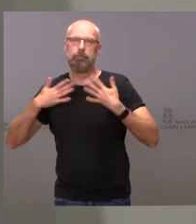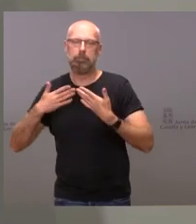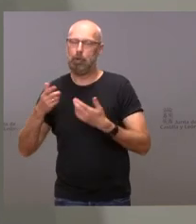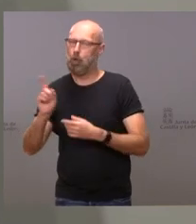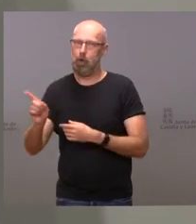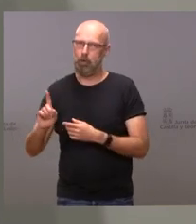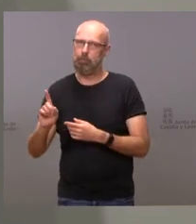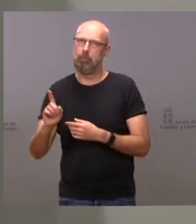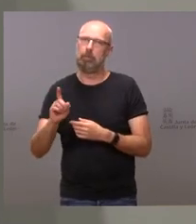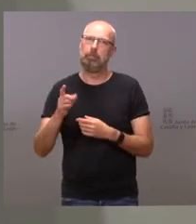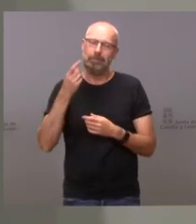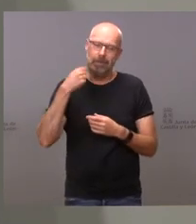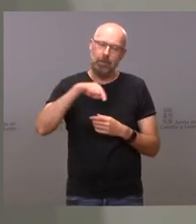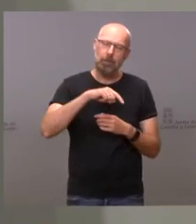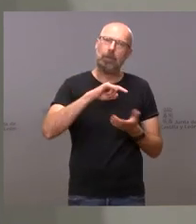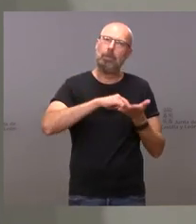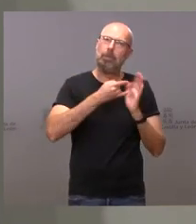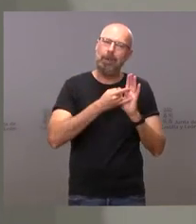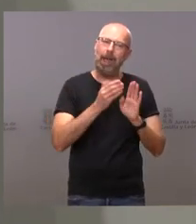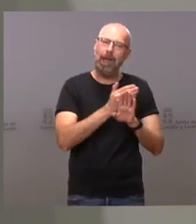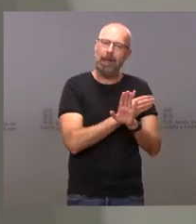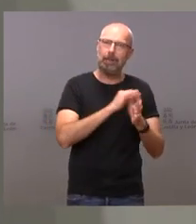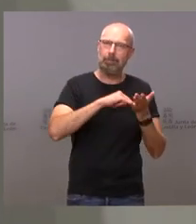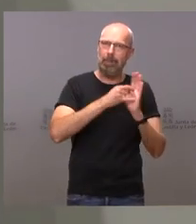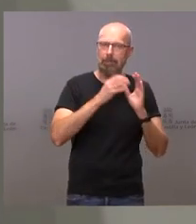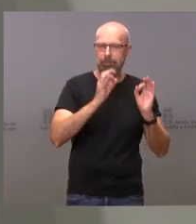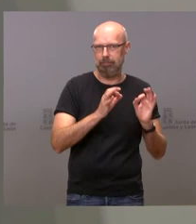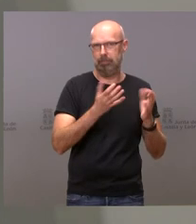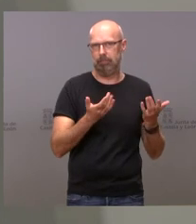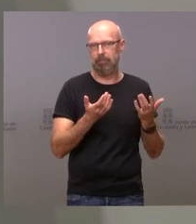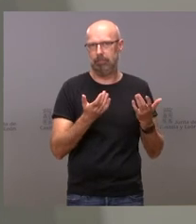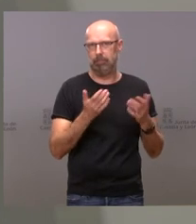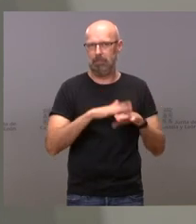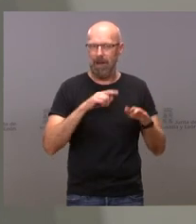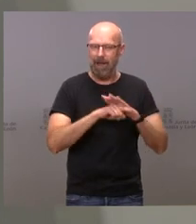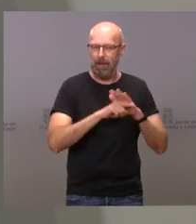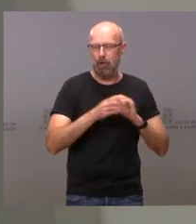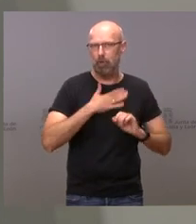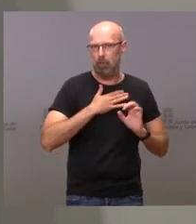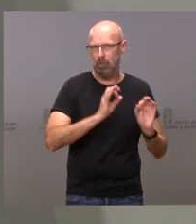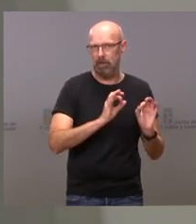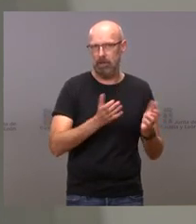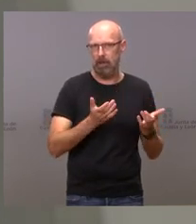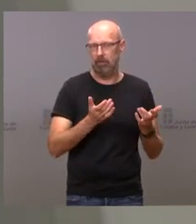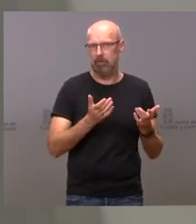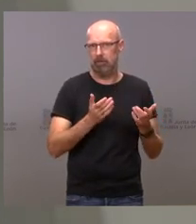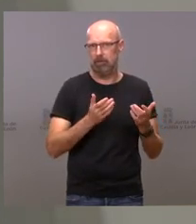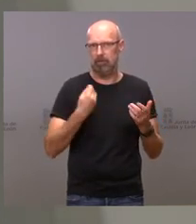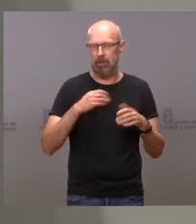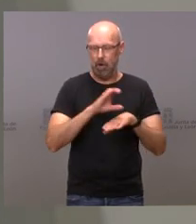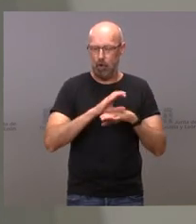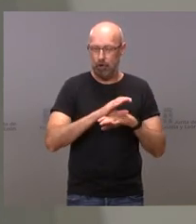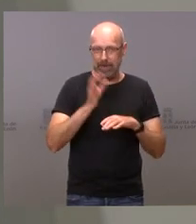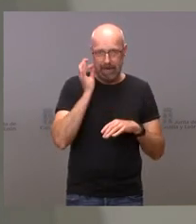La improvisación no es propia de la manera de gestionar de la consejera ni de la